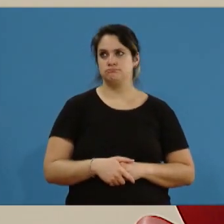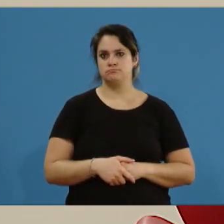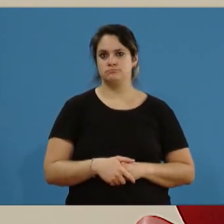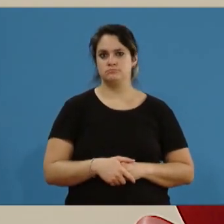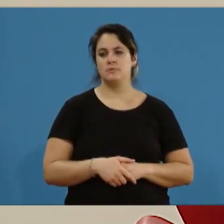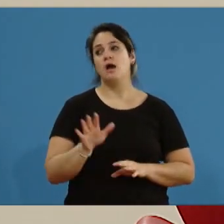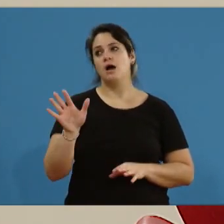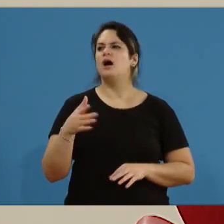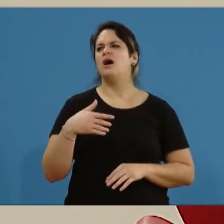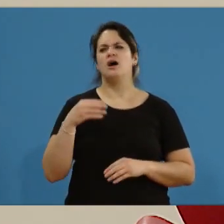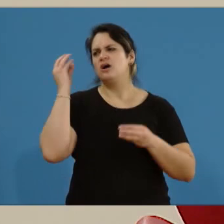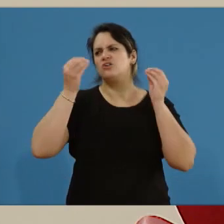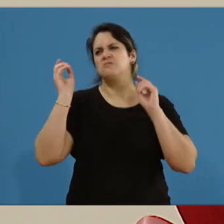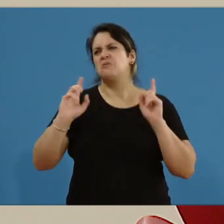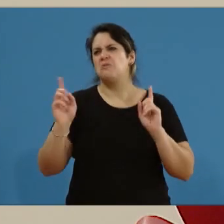No te preocupes, mamá.